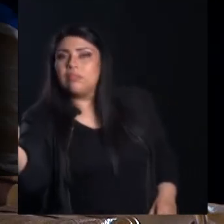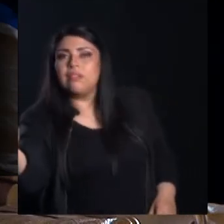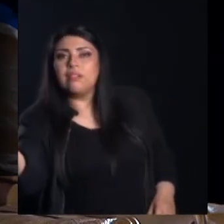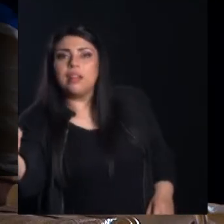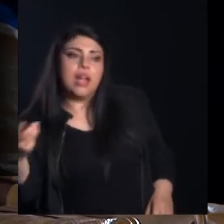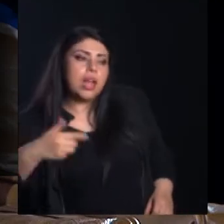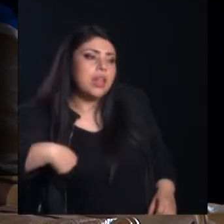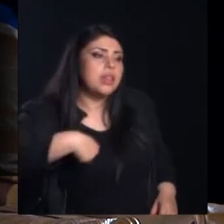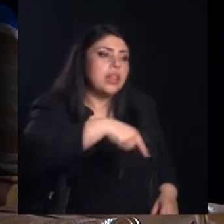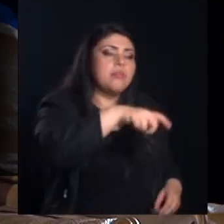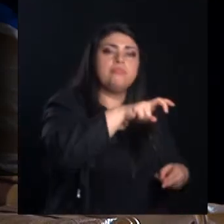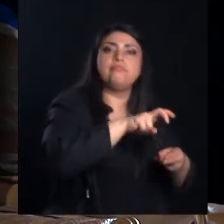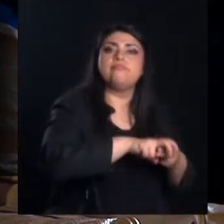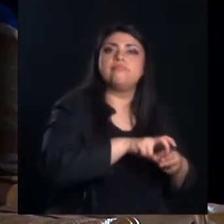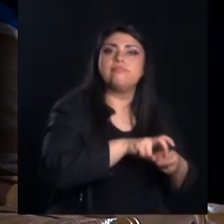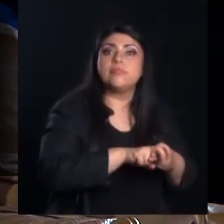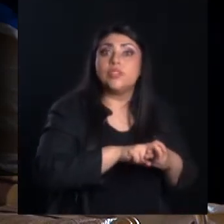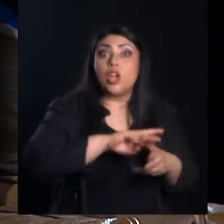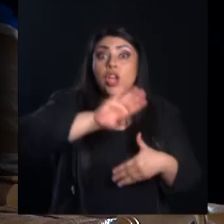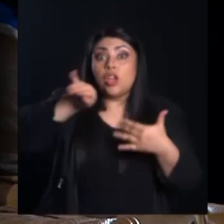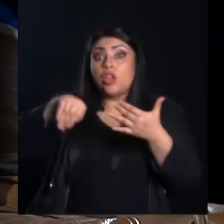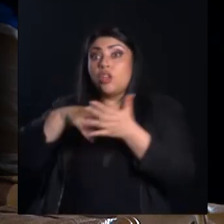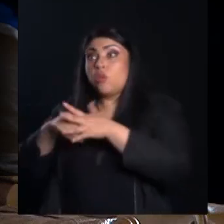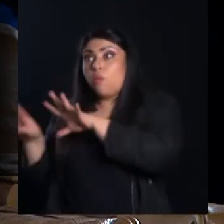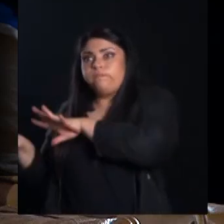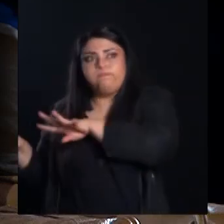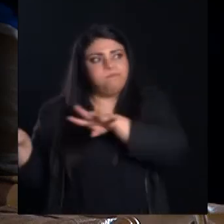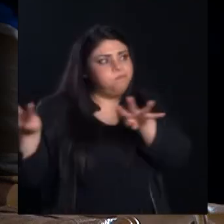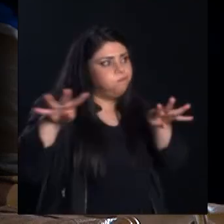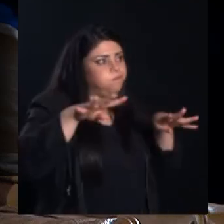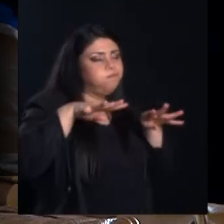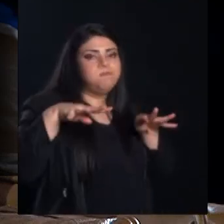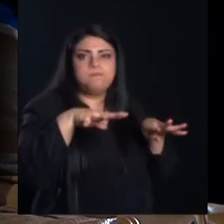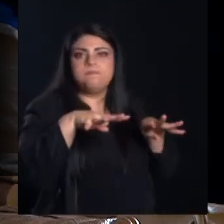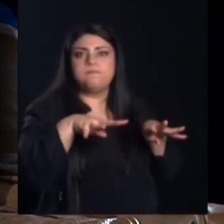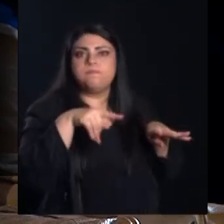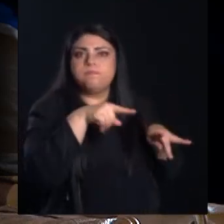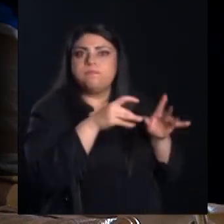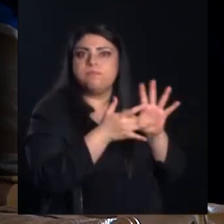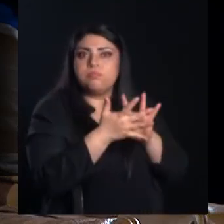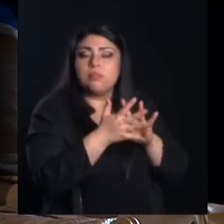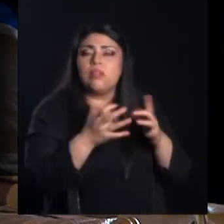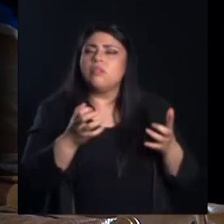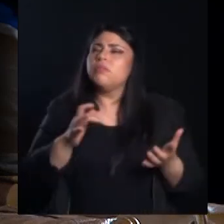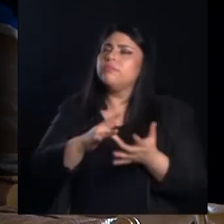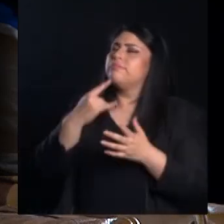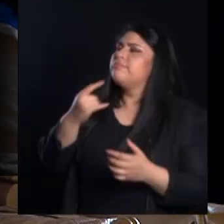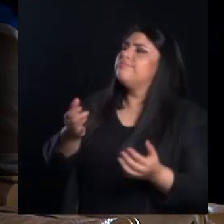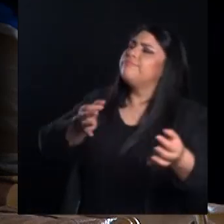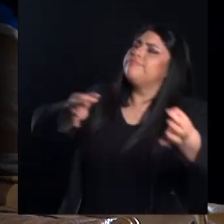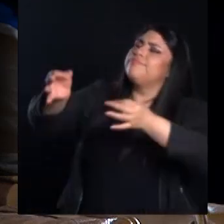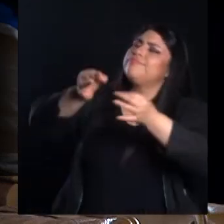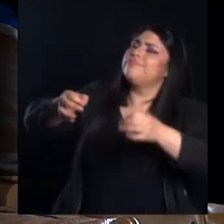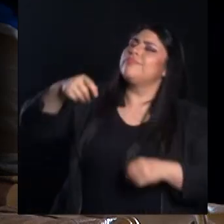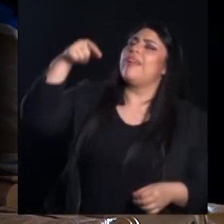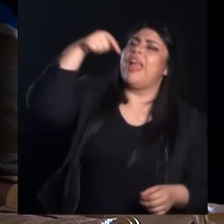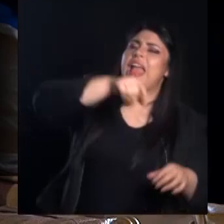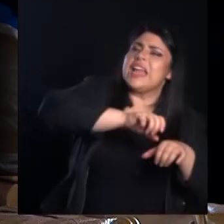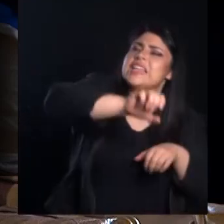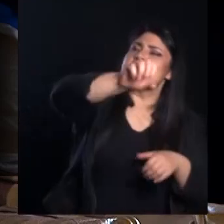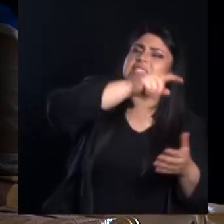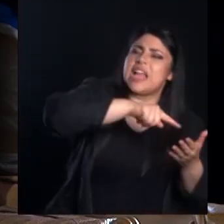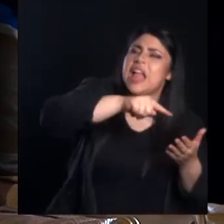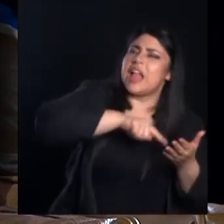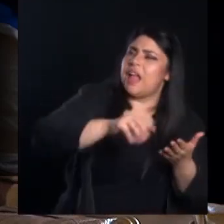estaban los ojos de todos estaban puestos fijos en él y comenzó a decirles hoy se ha cumplido esta escritura delante de